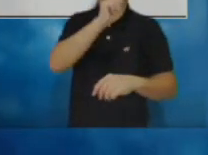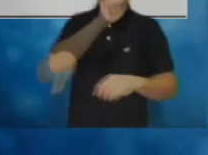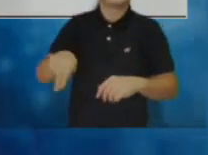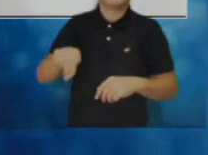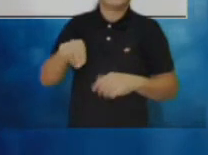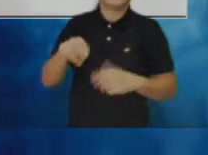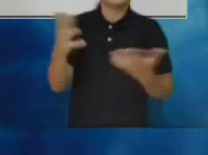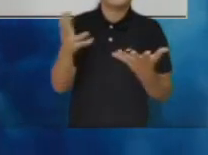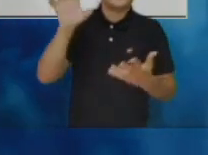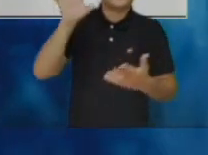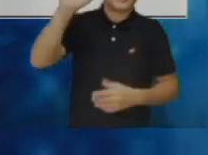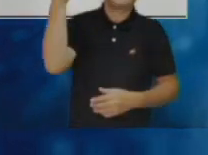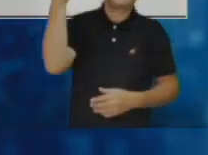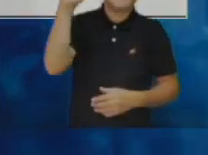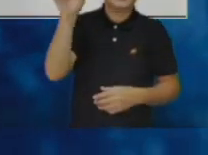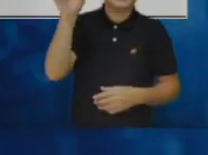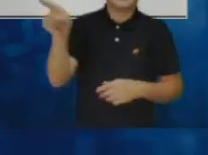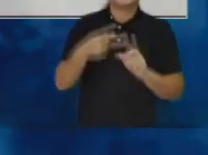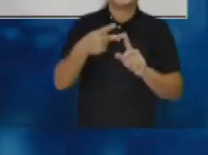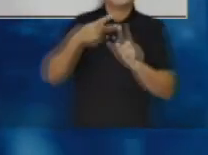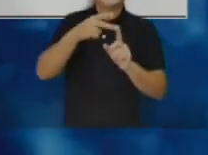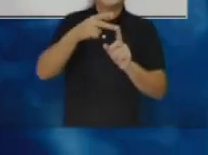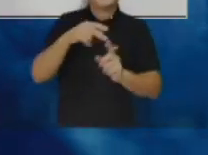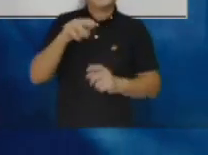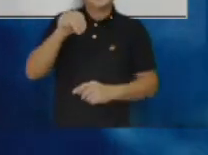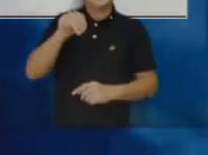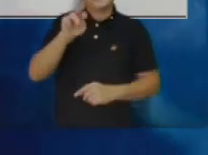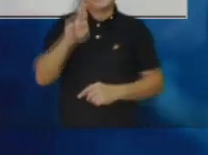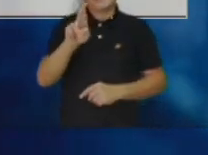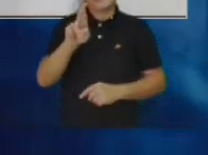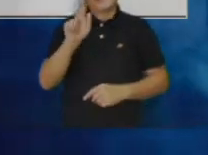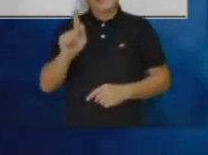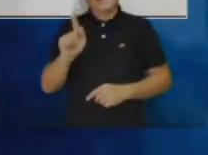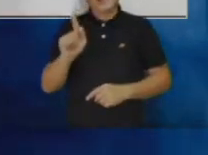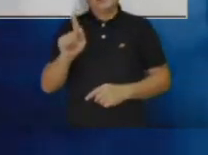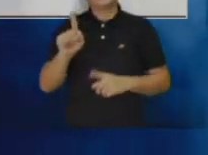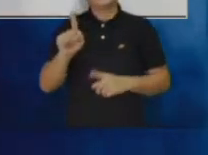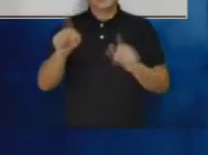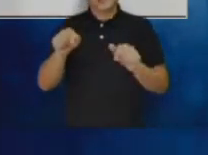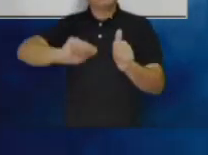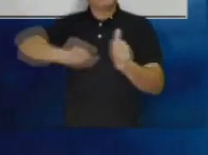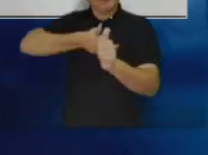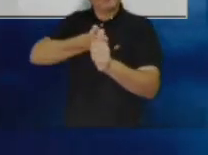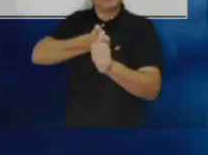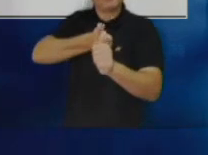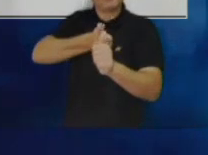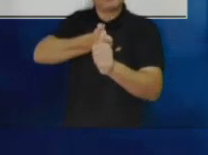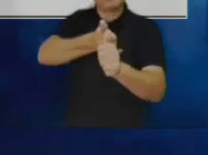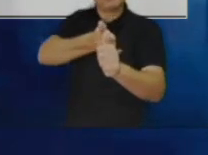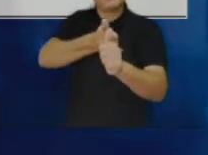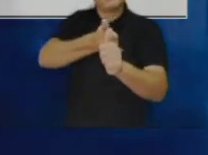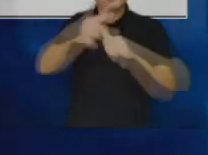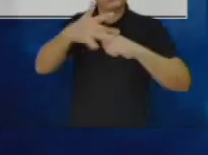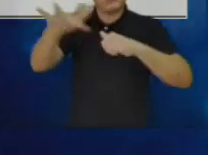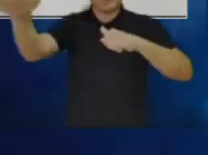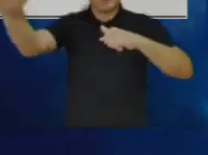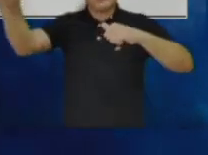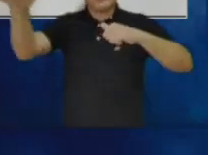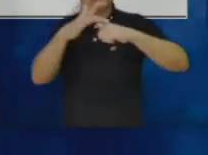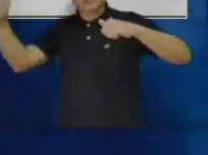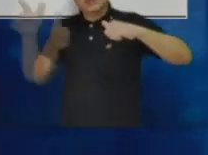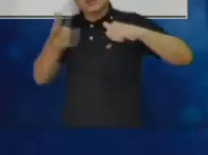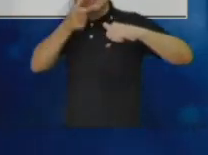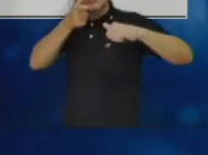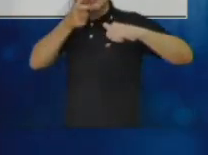La NFR también cumple funciones de monitoreo del espectro y